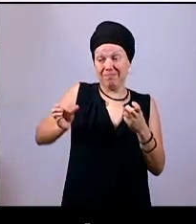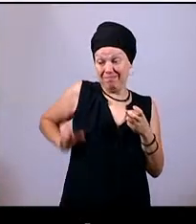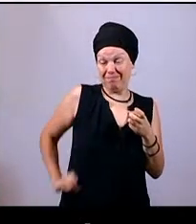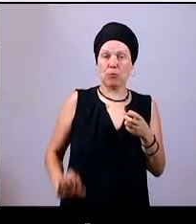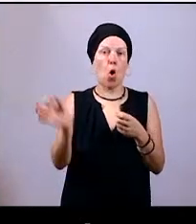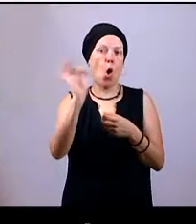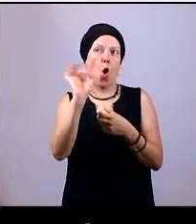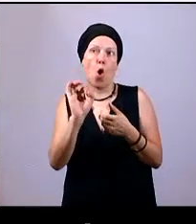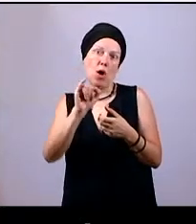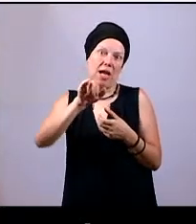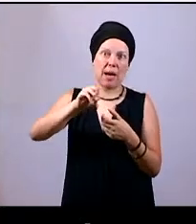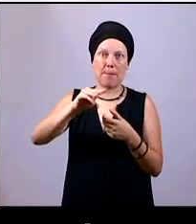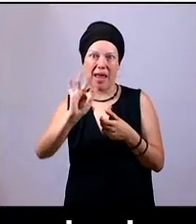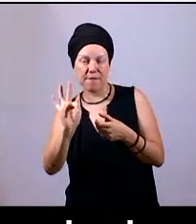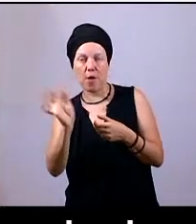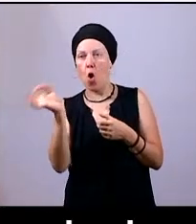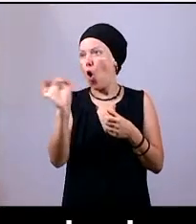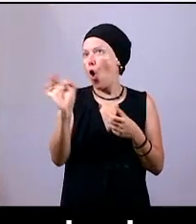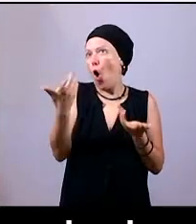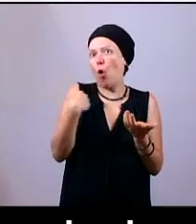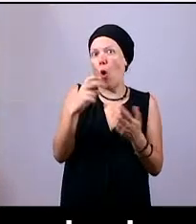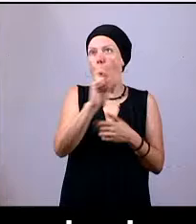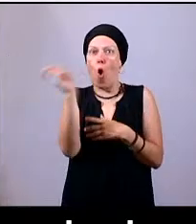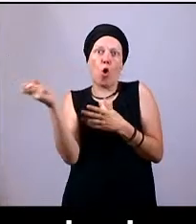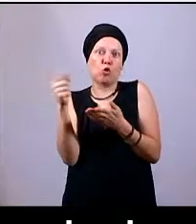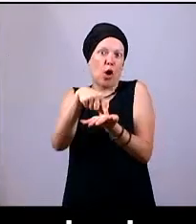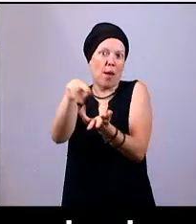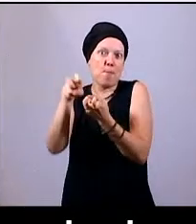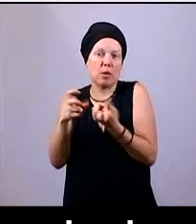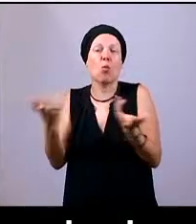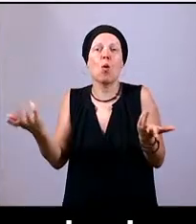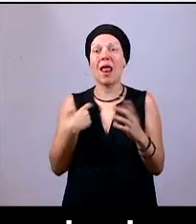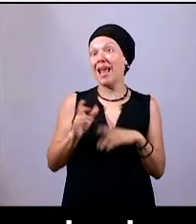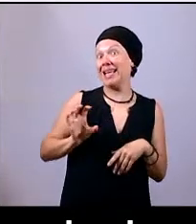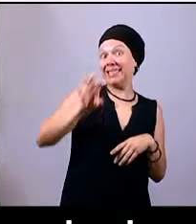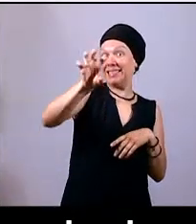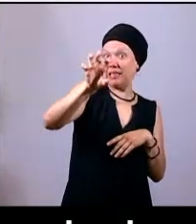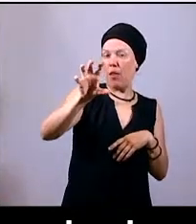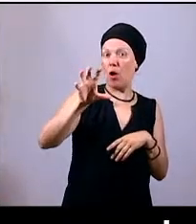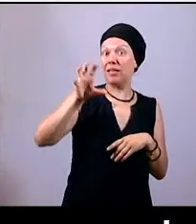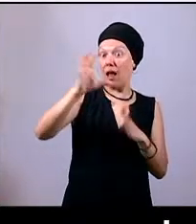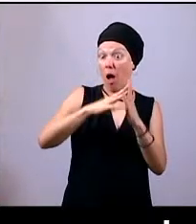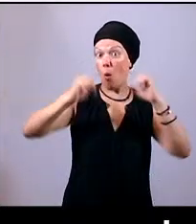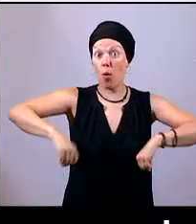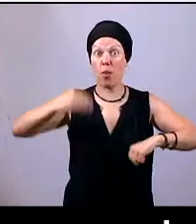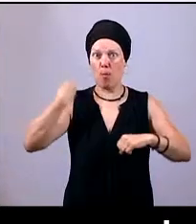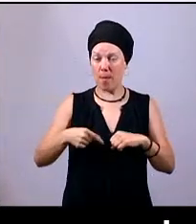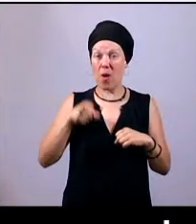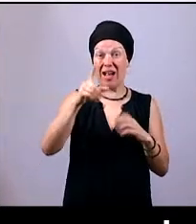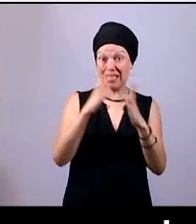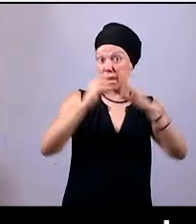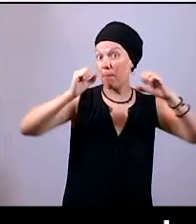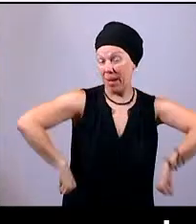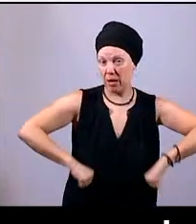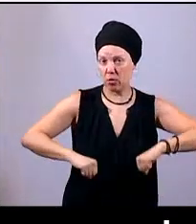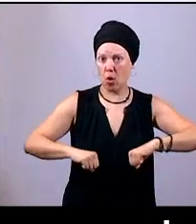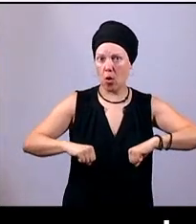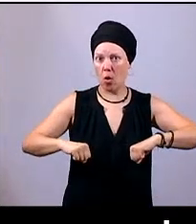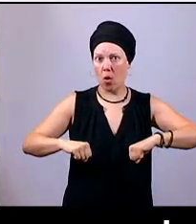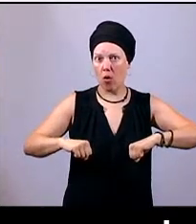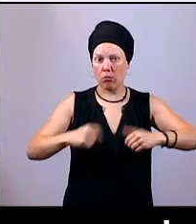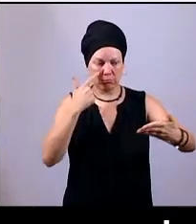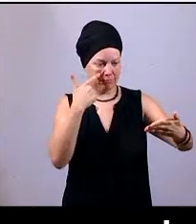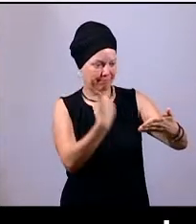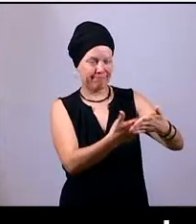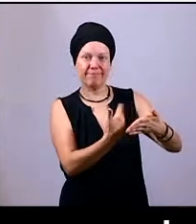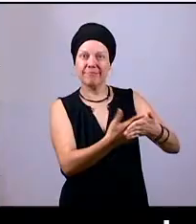a otras figuras impositivas muy importantes, es el Estado. Y en ese acuerdo, en ese pacto, lo que se consagra es que